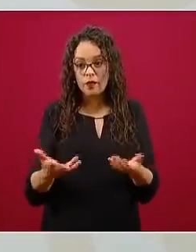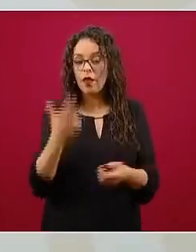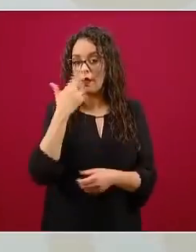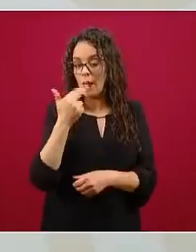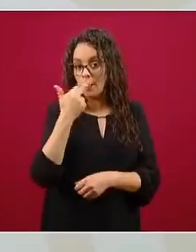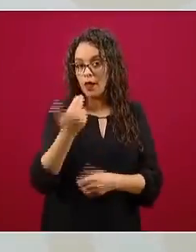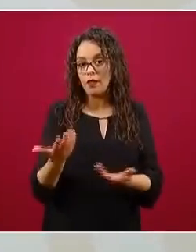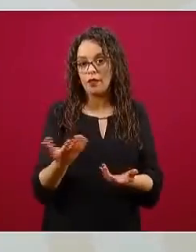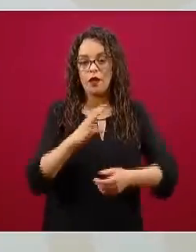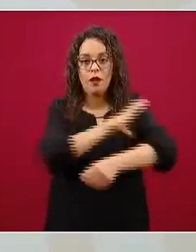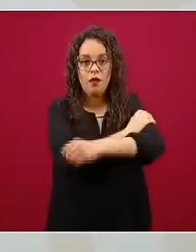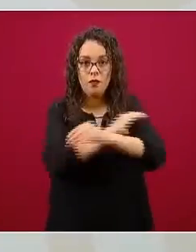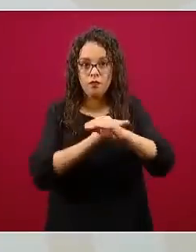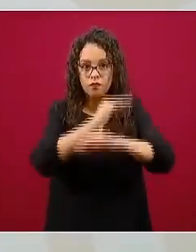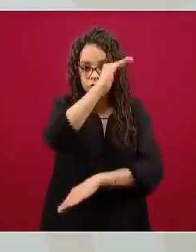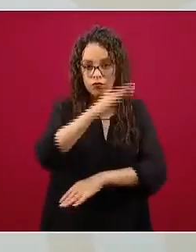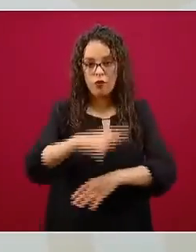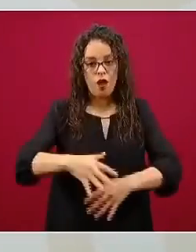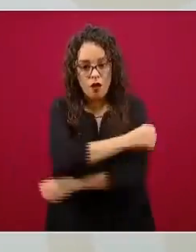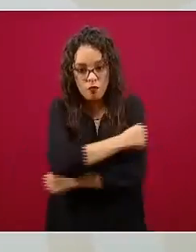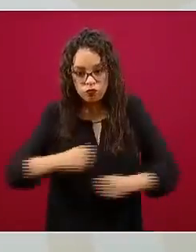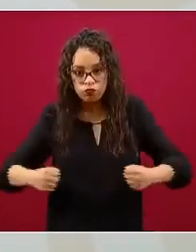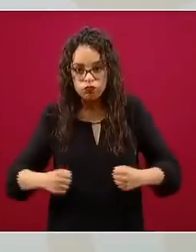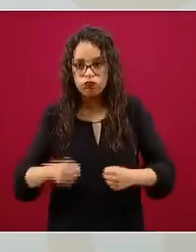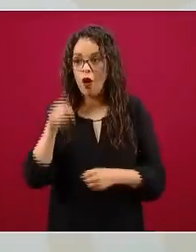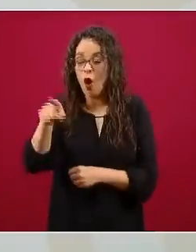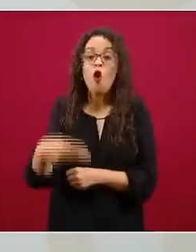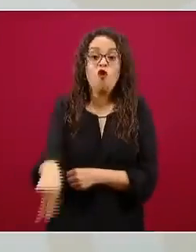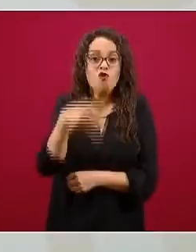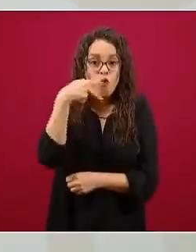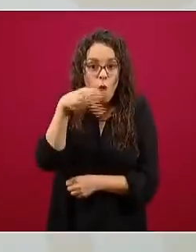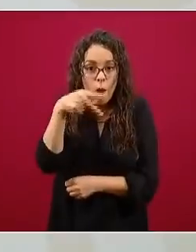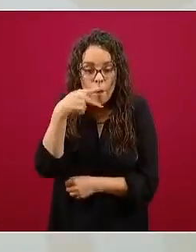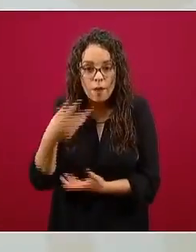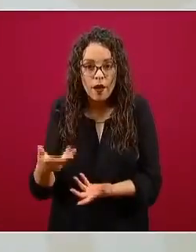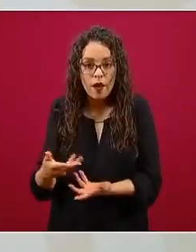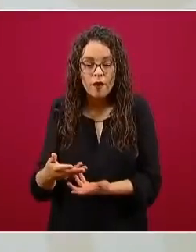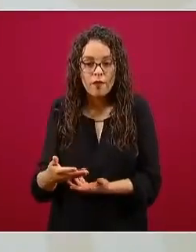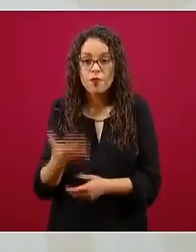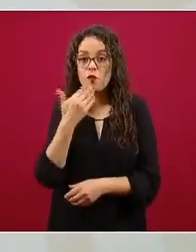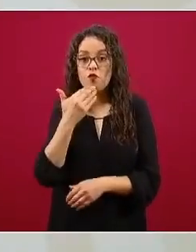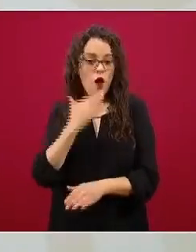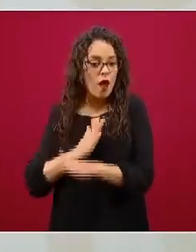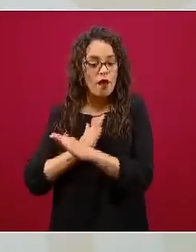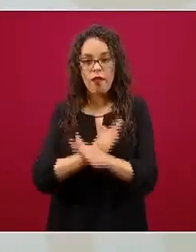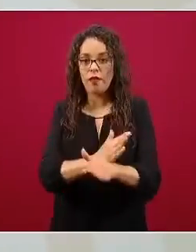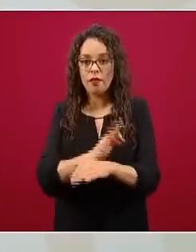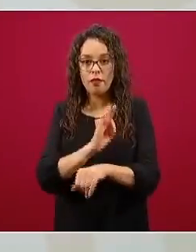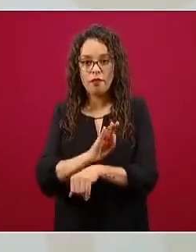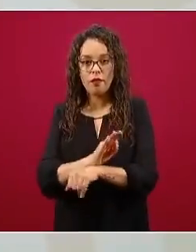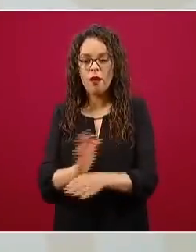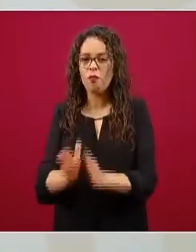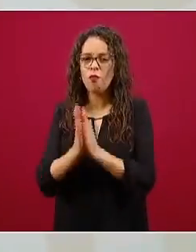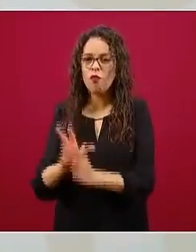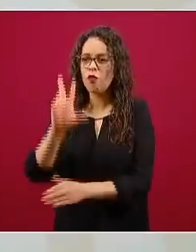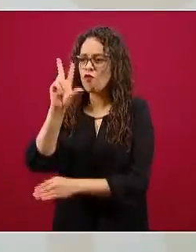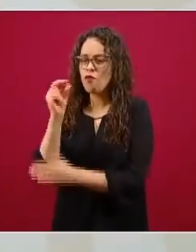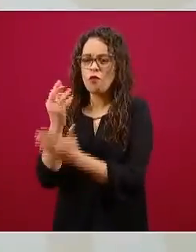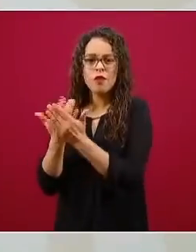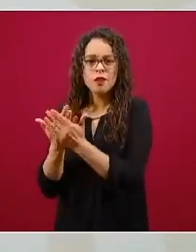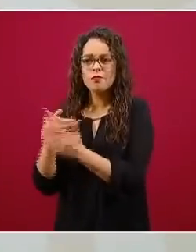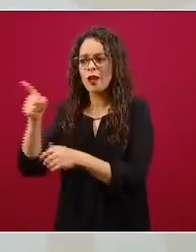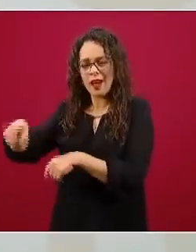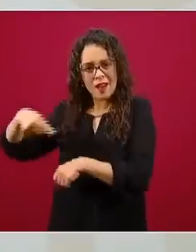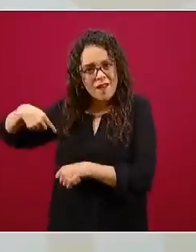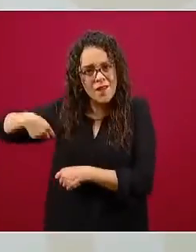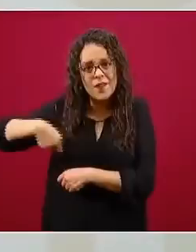obesidad, fuma, tiene inmunosupresión, no se esperen. Vayan a la unidad de salud